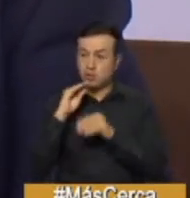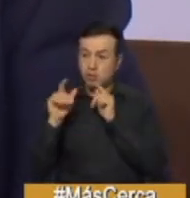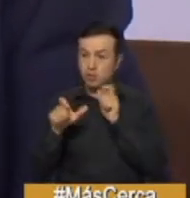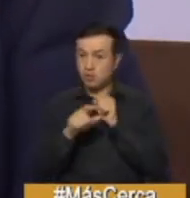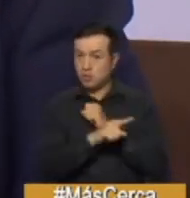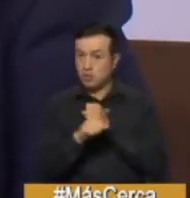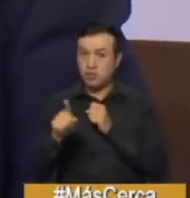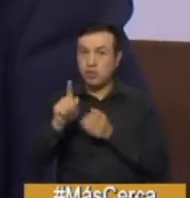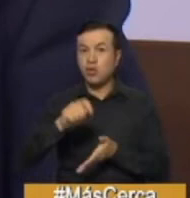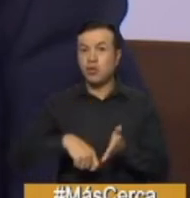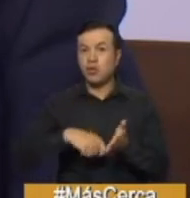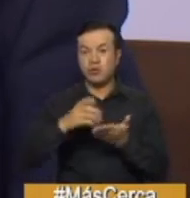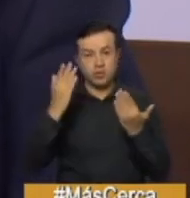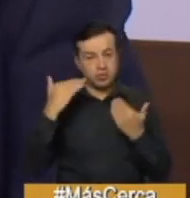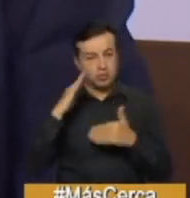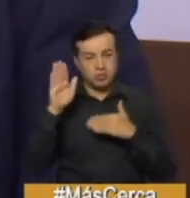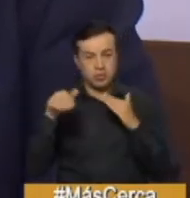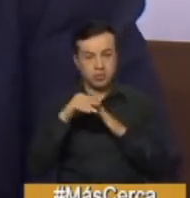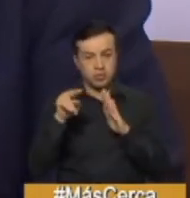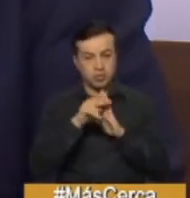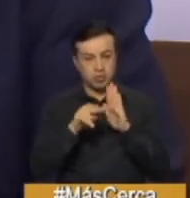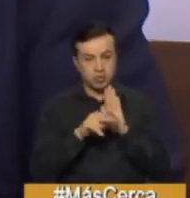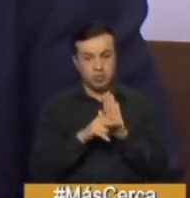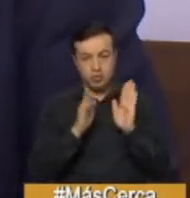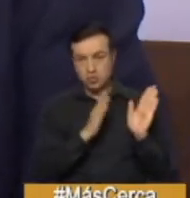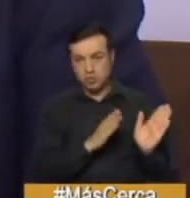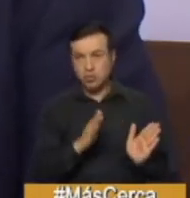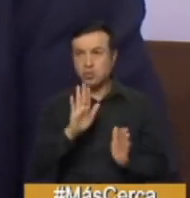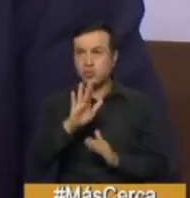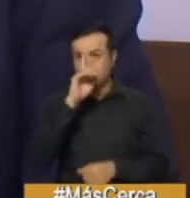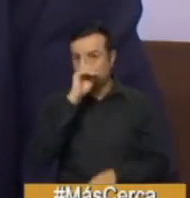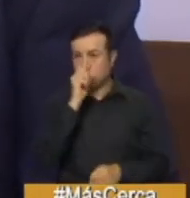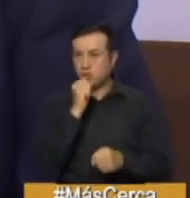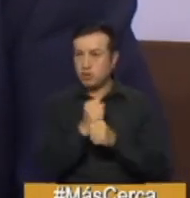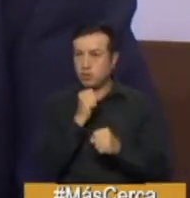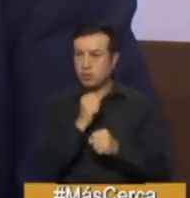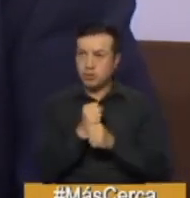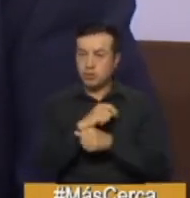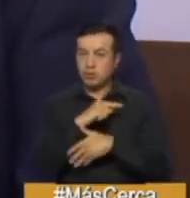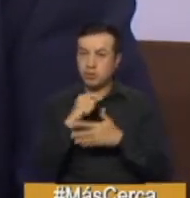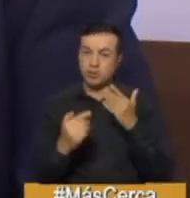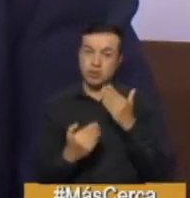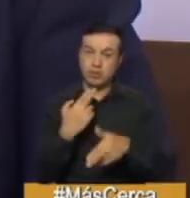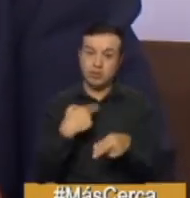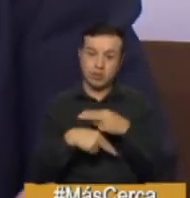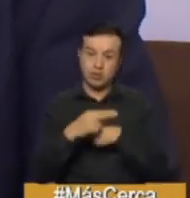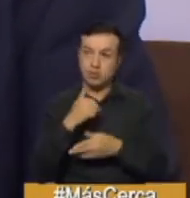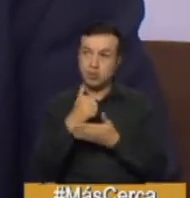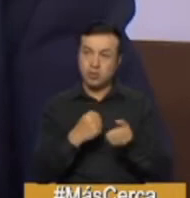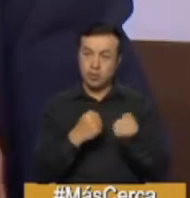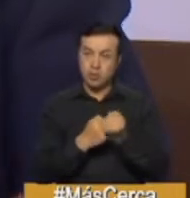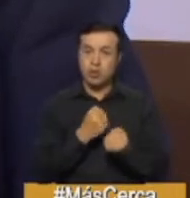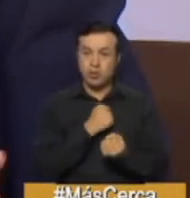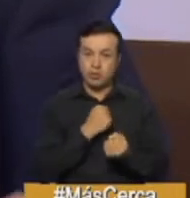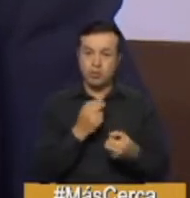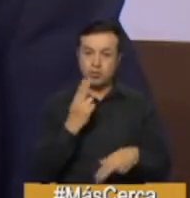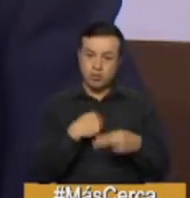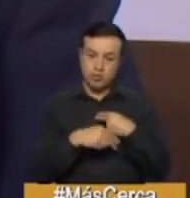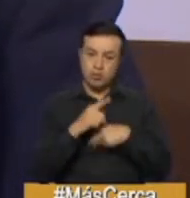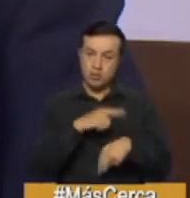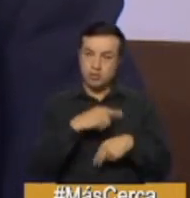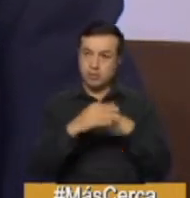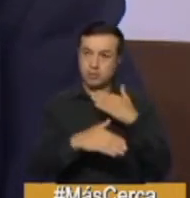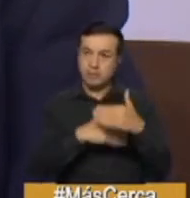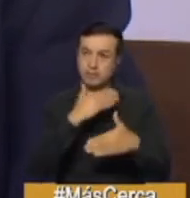modalidad contractual está cumpliendo contra la normativa y puede dedicarse a lo que el empleador emprendedor necesita hacer su negocio sustentable en el tiempo